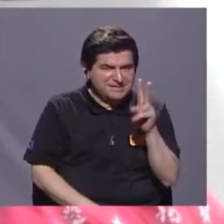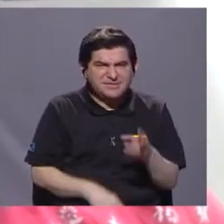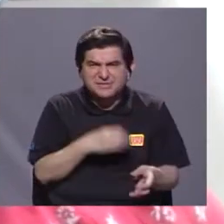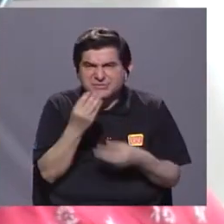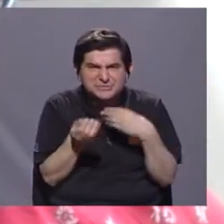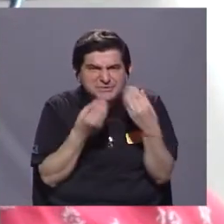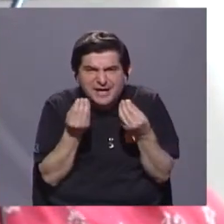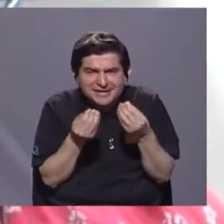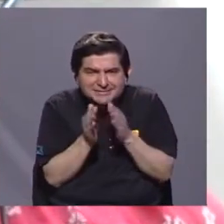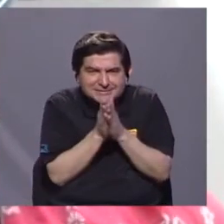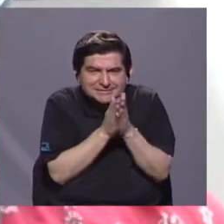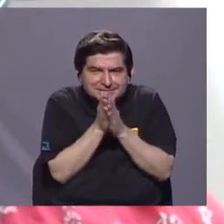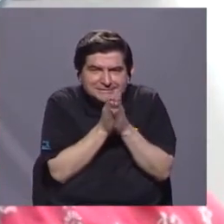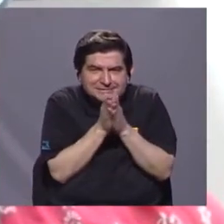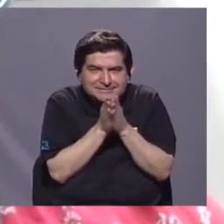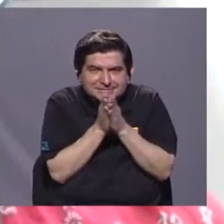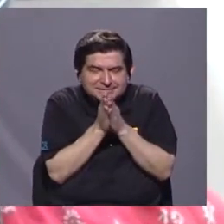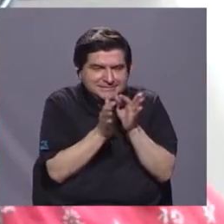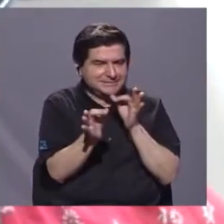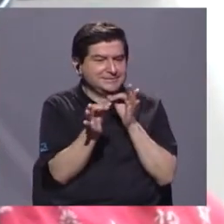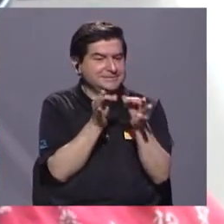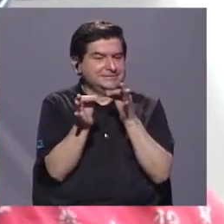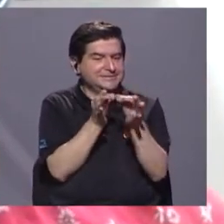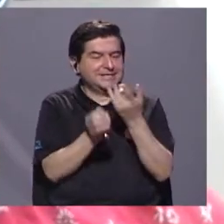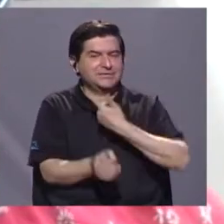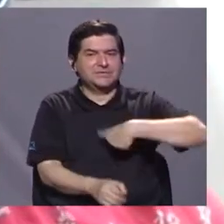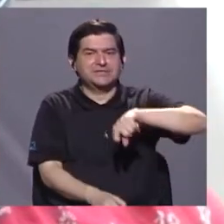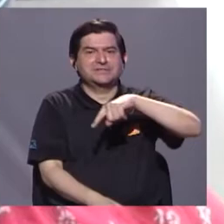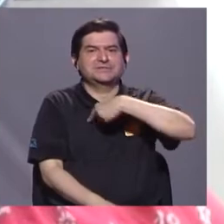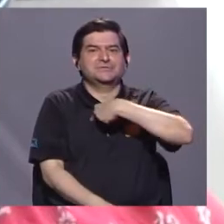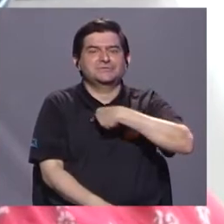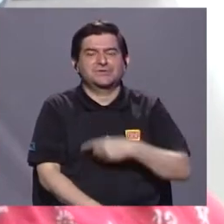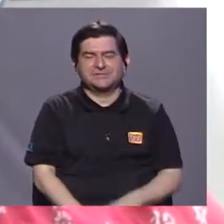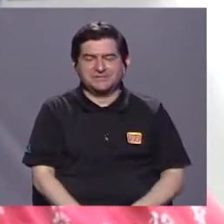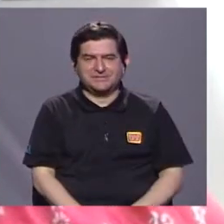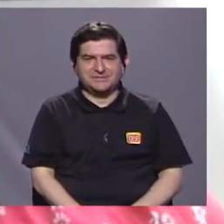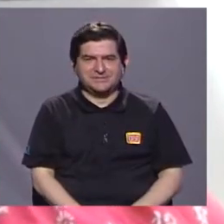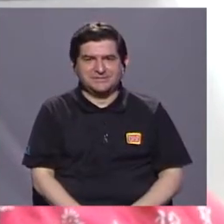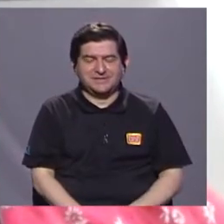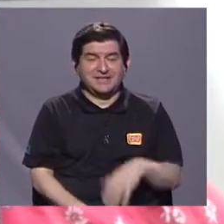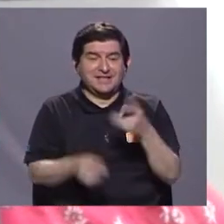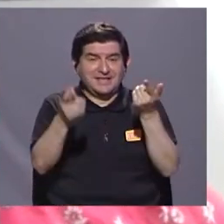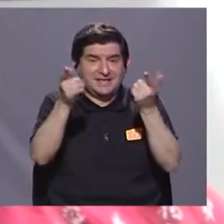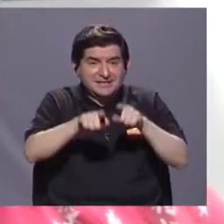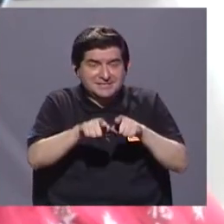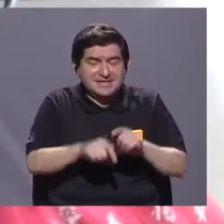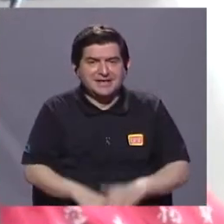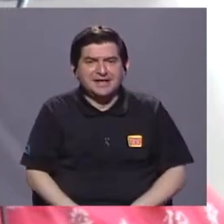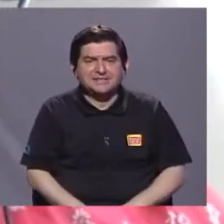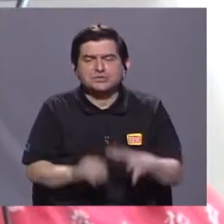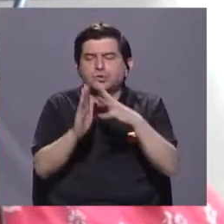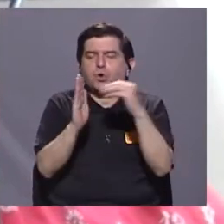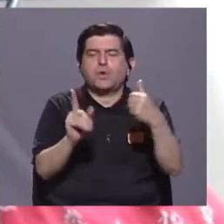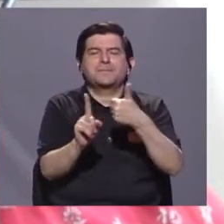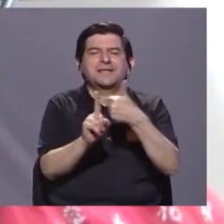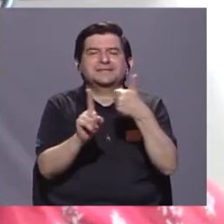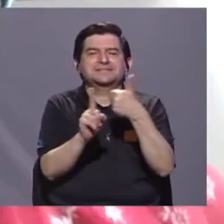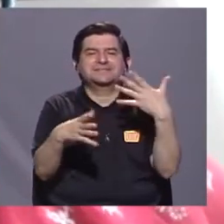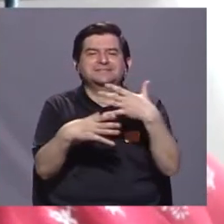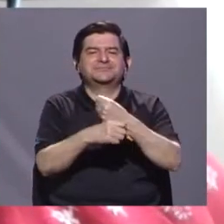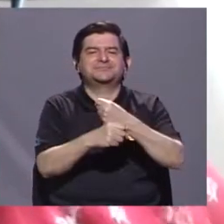hace es aprovecharse de las células de nosotros o sea nuestros bloques constructores para hacer copias de sí mismos